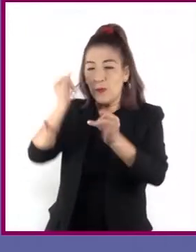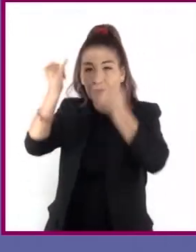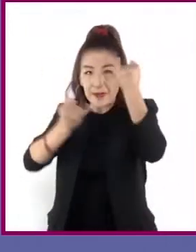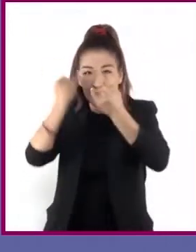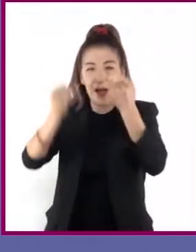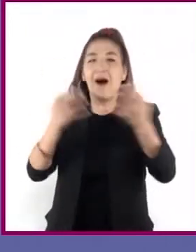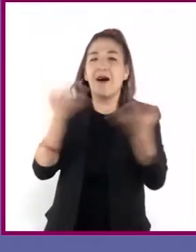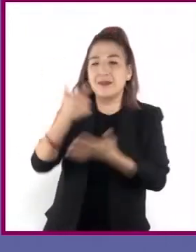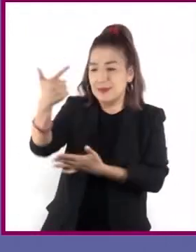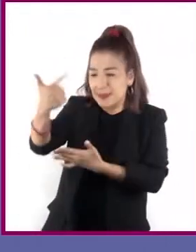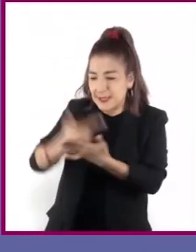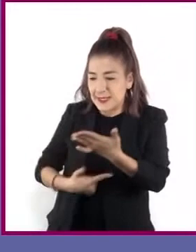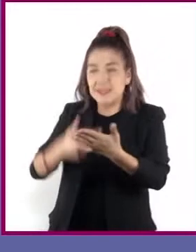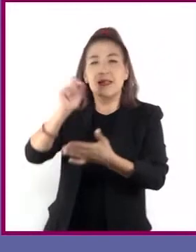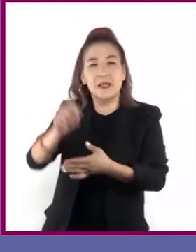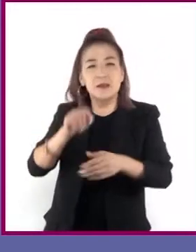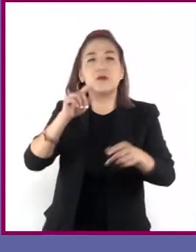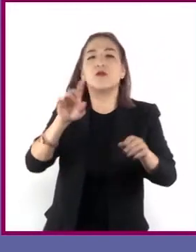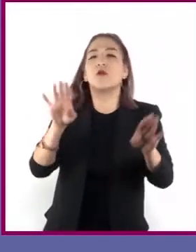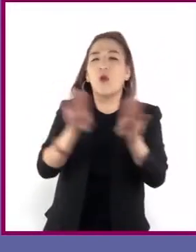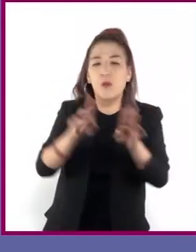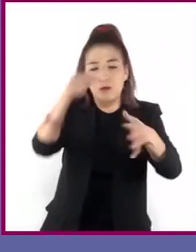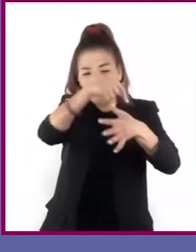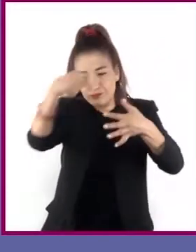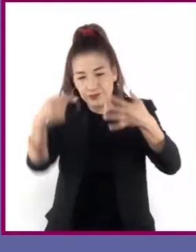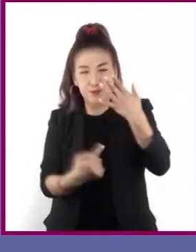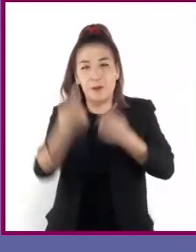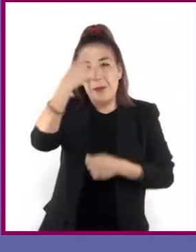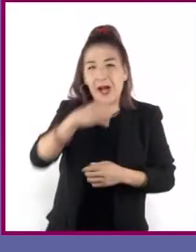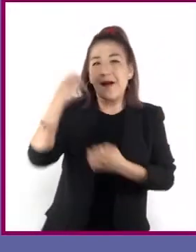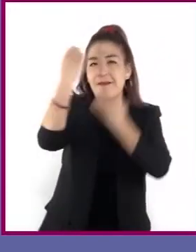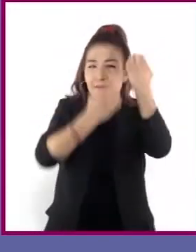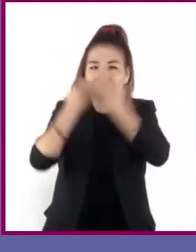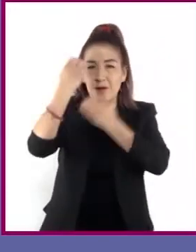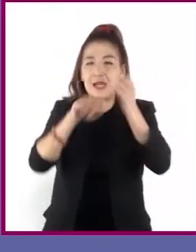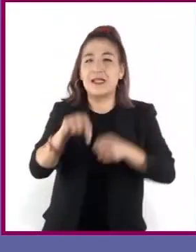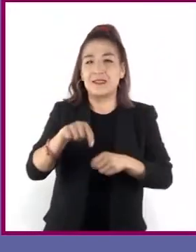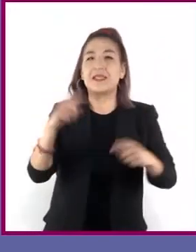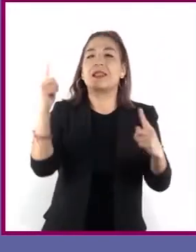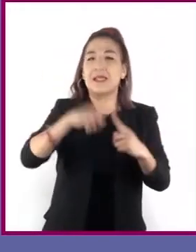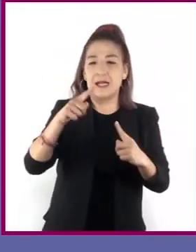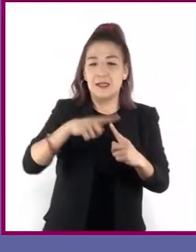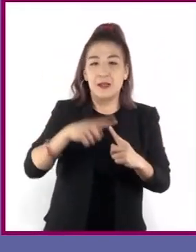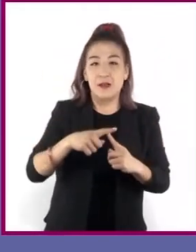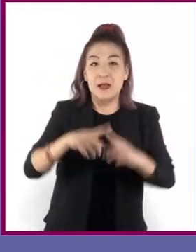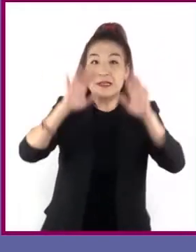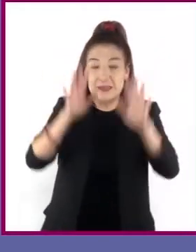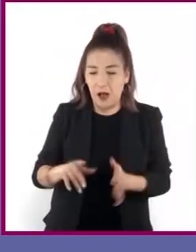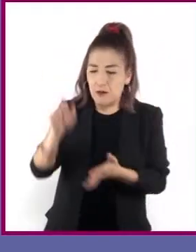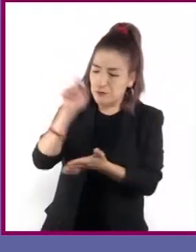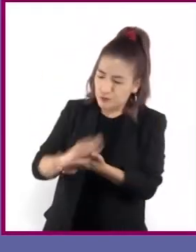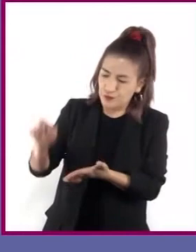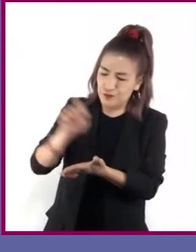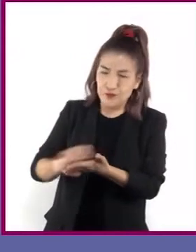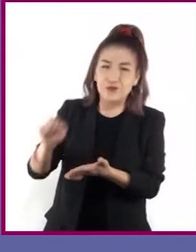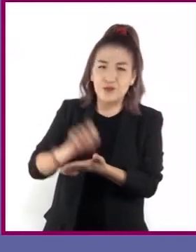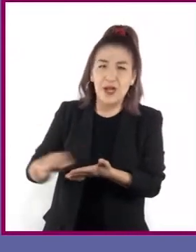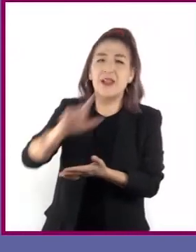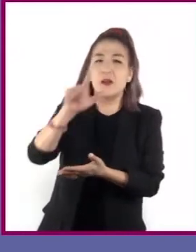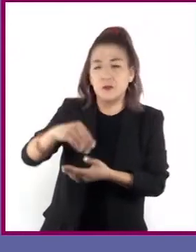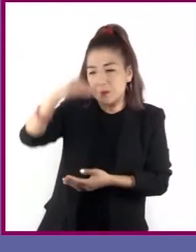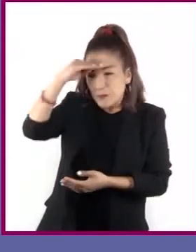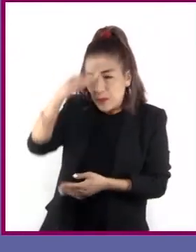una lista de aspectos para autoevaluar nuestro trabajo. Al estarlo construyendo, dialogamos sobre